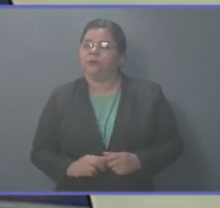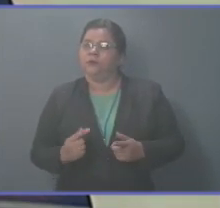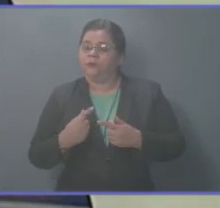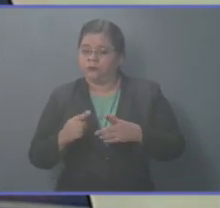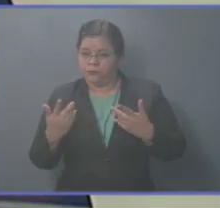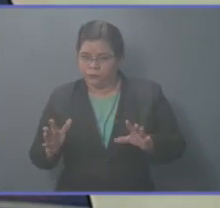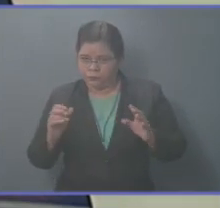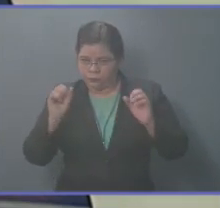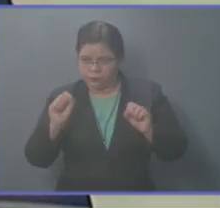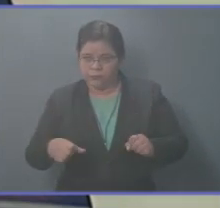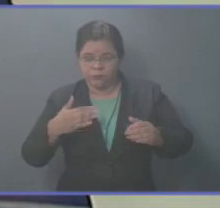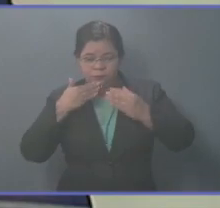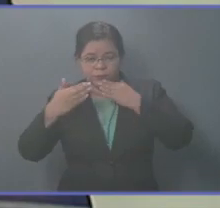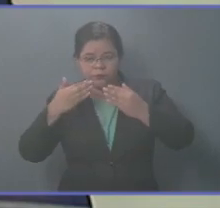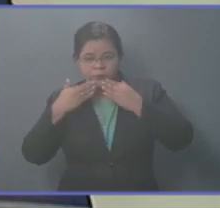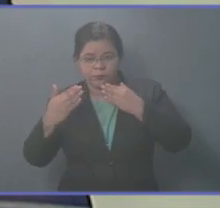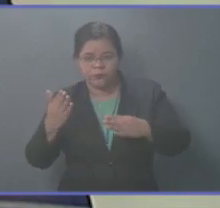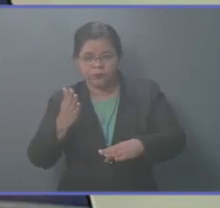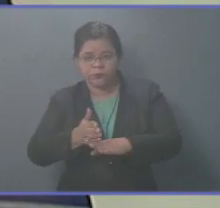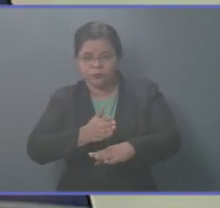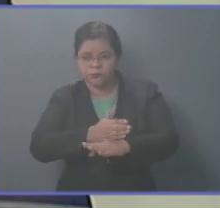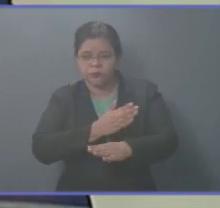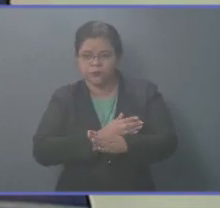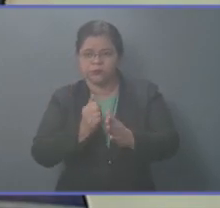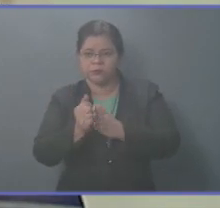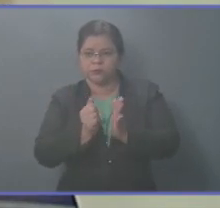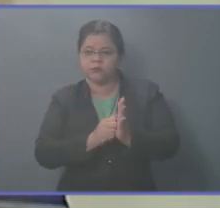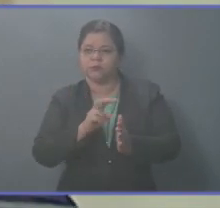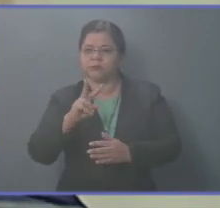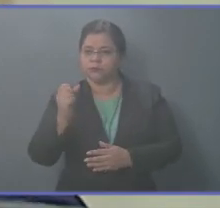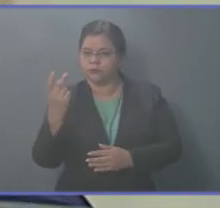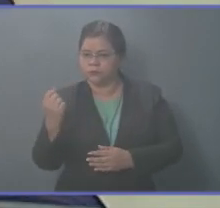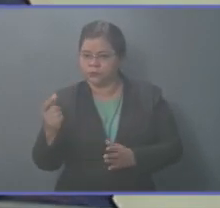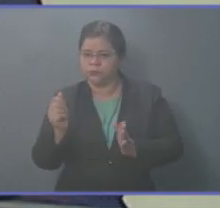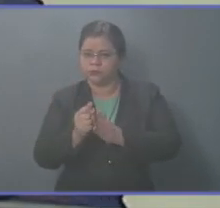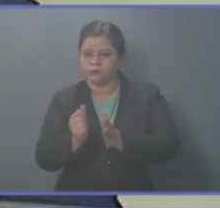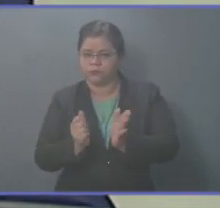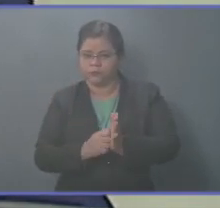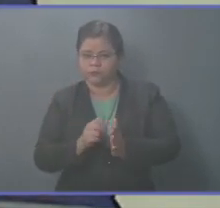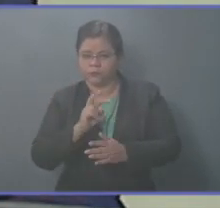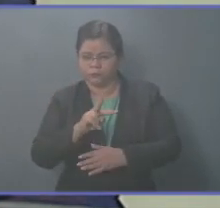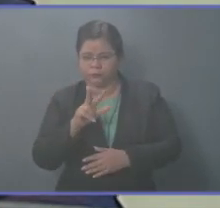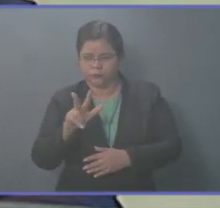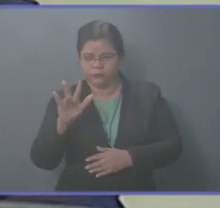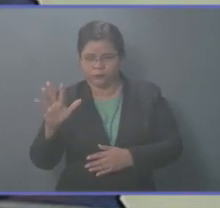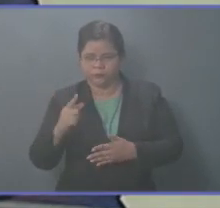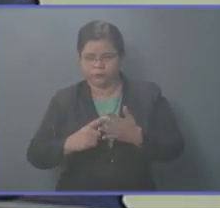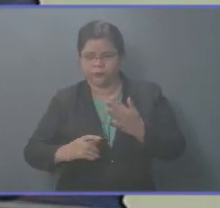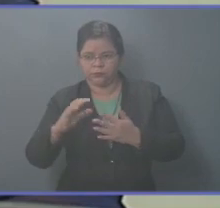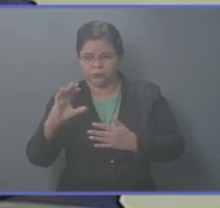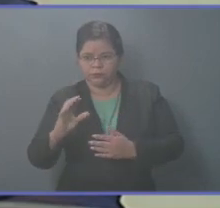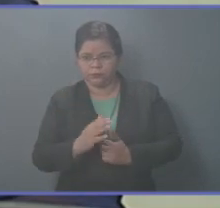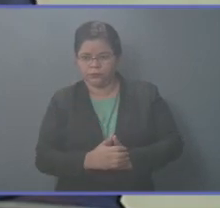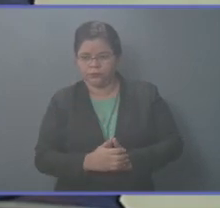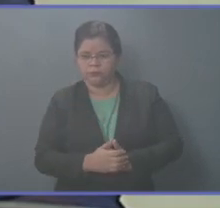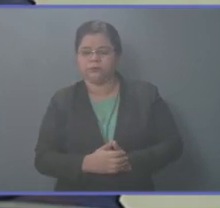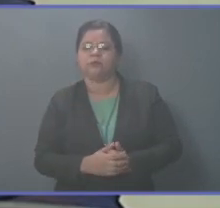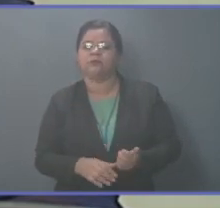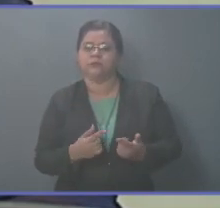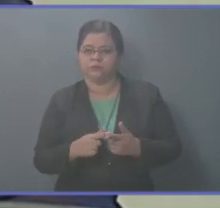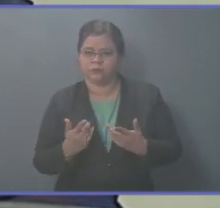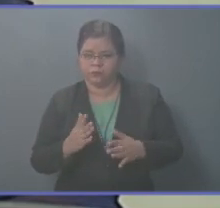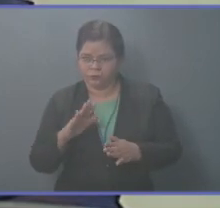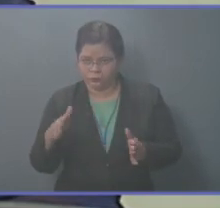una interpretación sistemática de los artículos 211 y 235 de la Constitución, se concluye